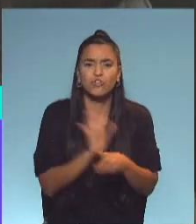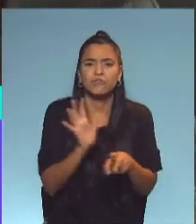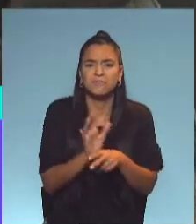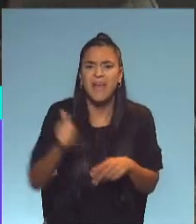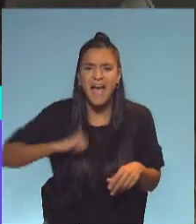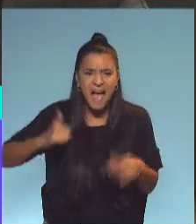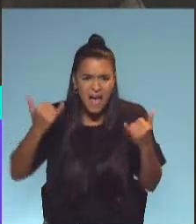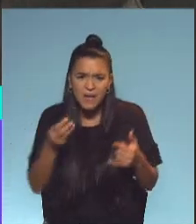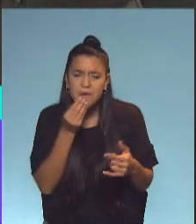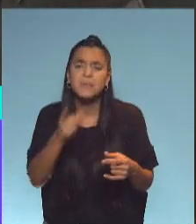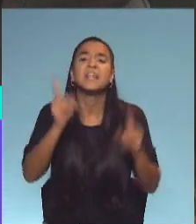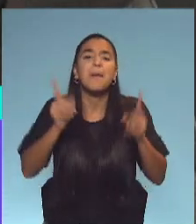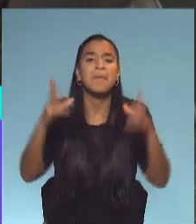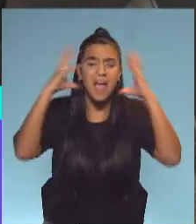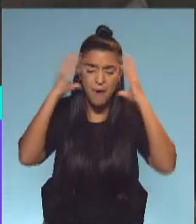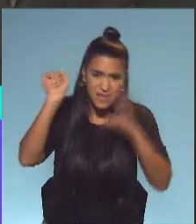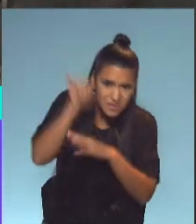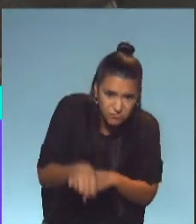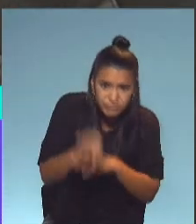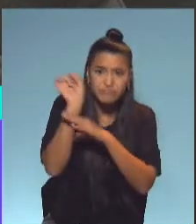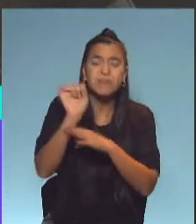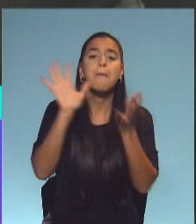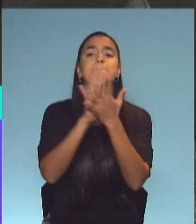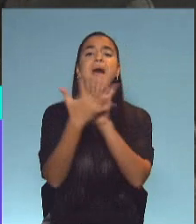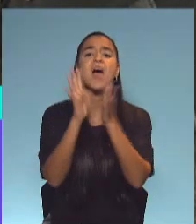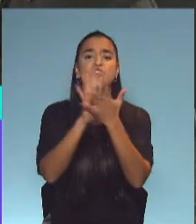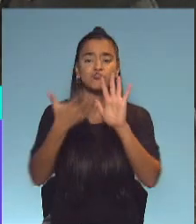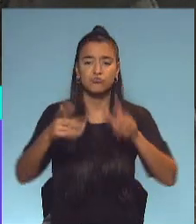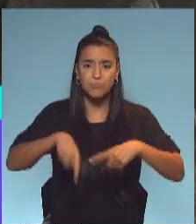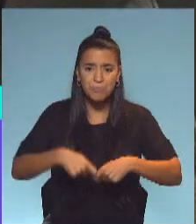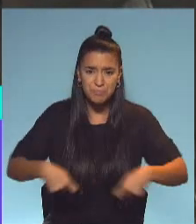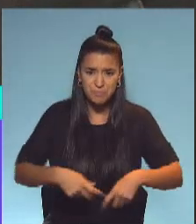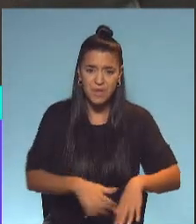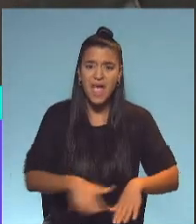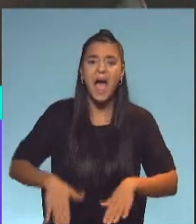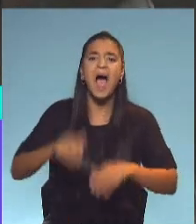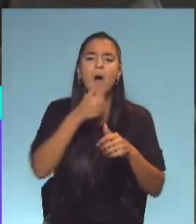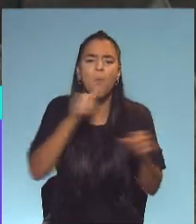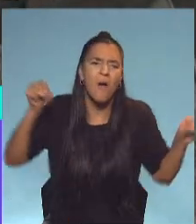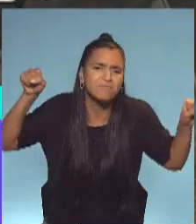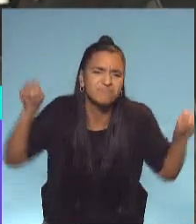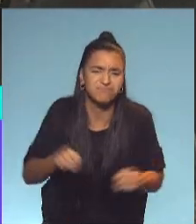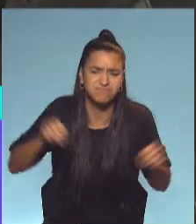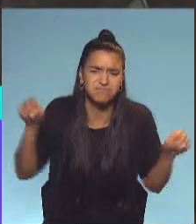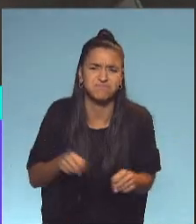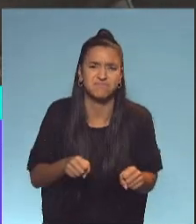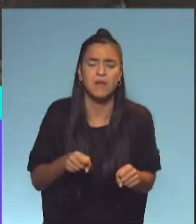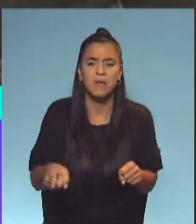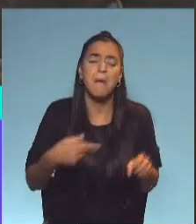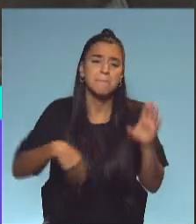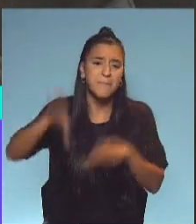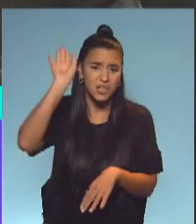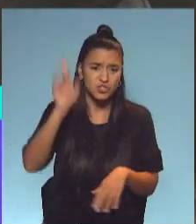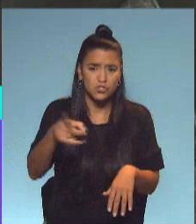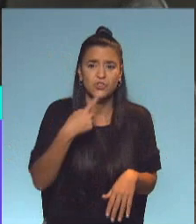desechos, el de la cabeza, como decías vos, y también las manos y los pies en el agua, Casi la gran mayoría